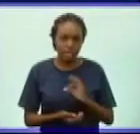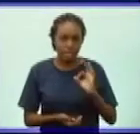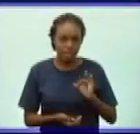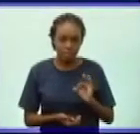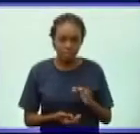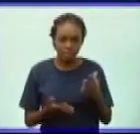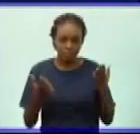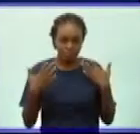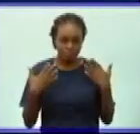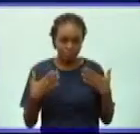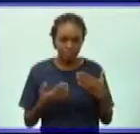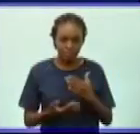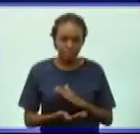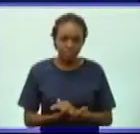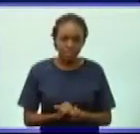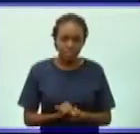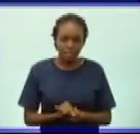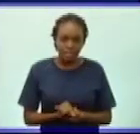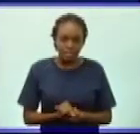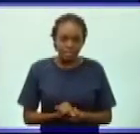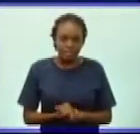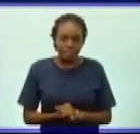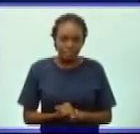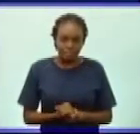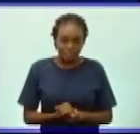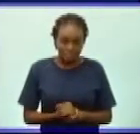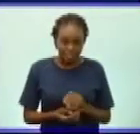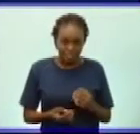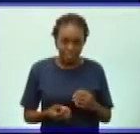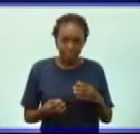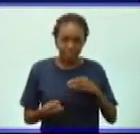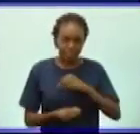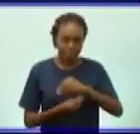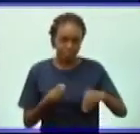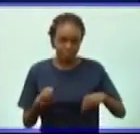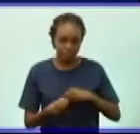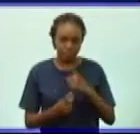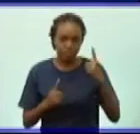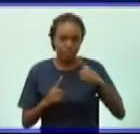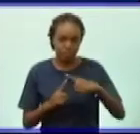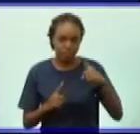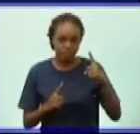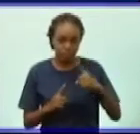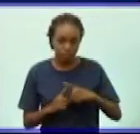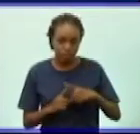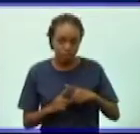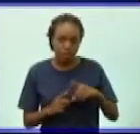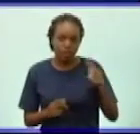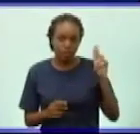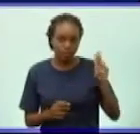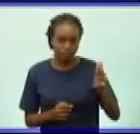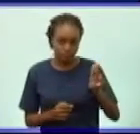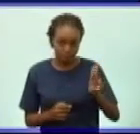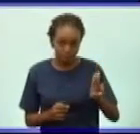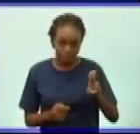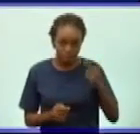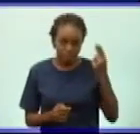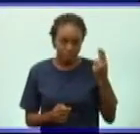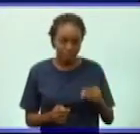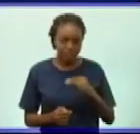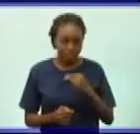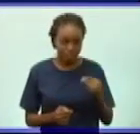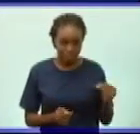que caracteriza la propiedad de los materiales de variar su temperatura por unidad de masa en mayor o menor